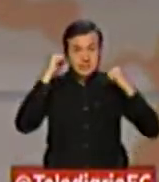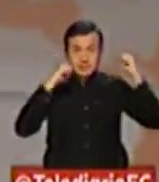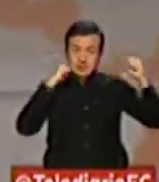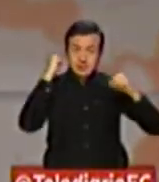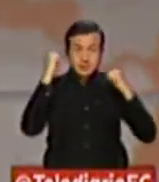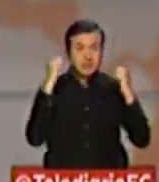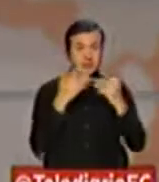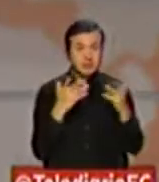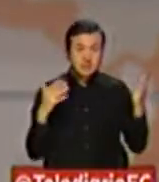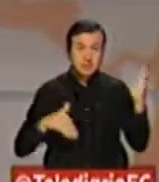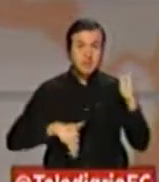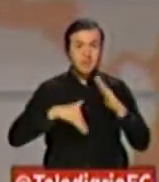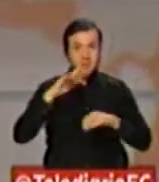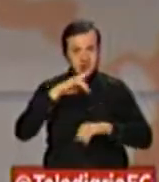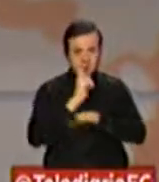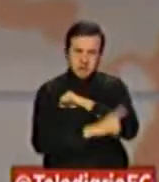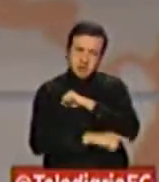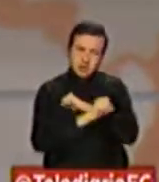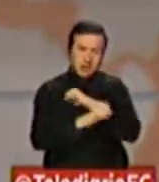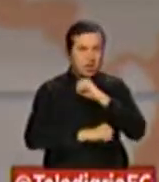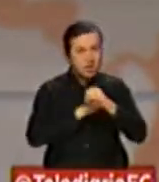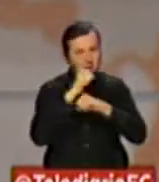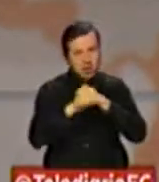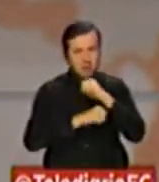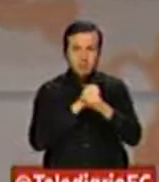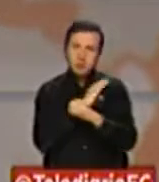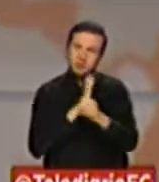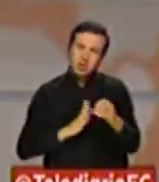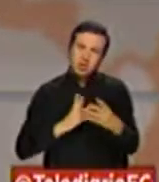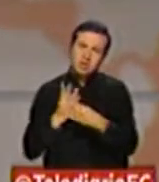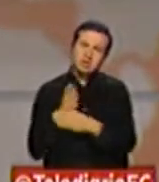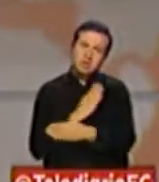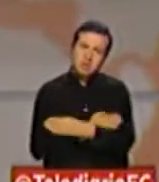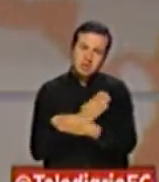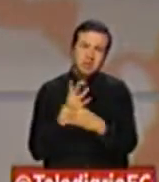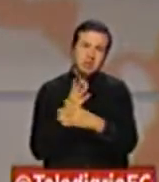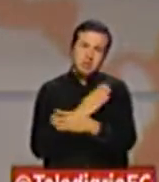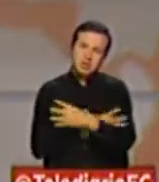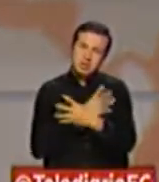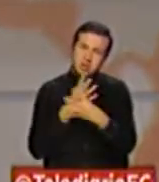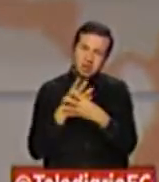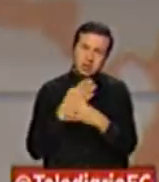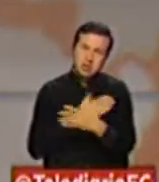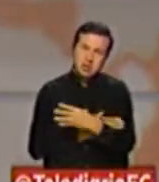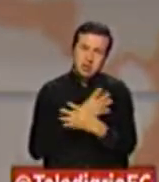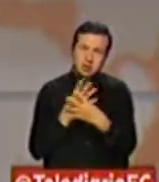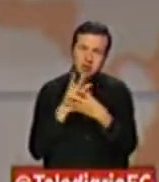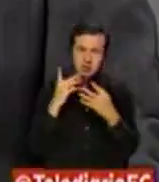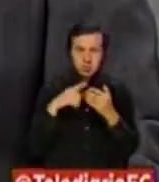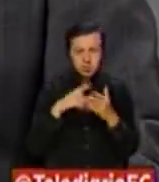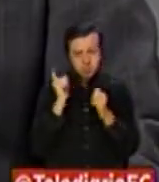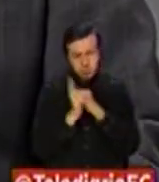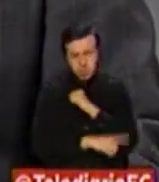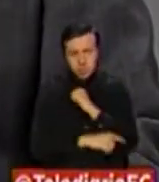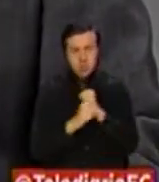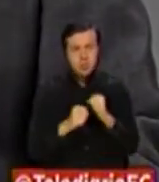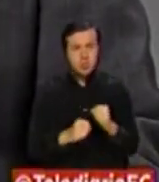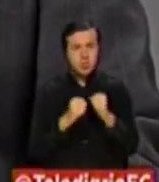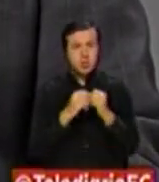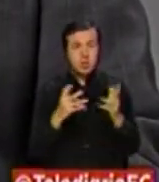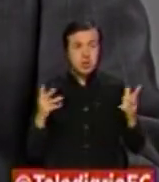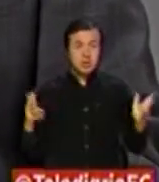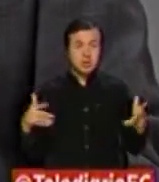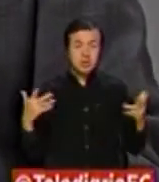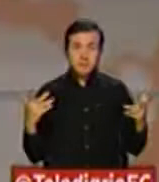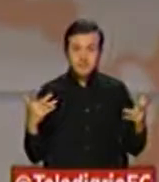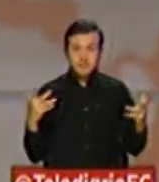tenemos es más años de cárcel, prisión preventiva antes, en etapa preprocesal. Endurecimiento. Por supuesto, y sin afán